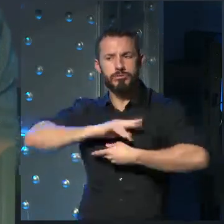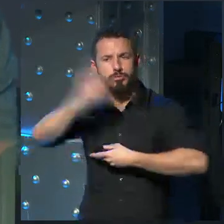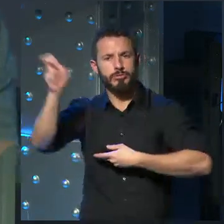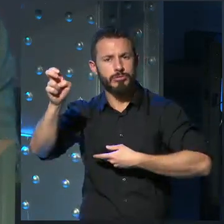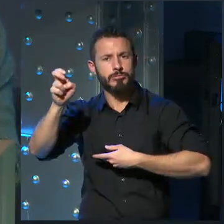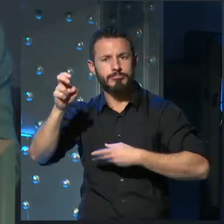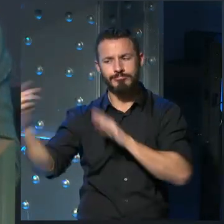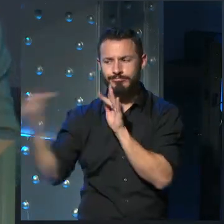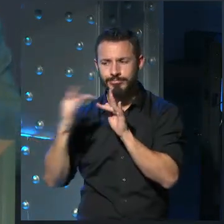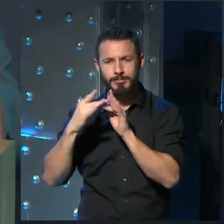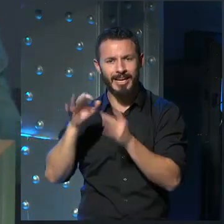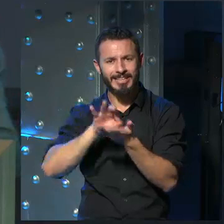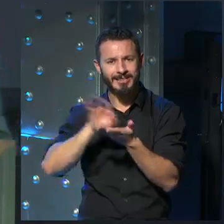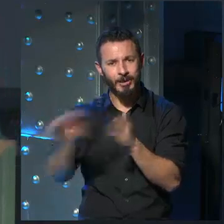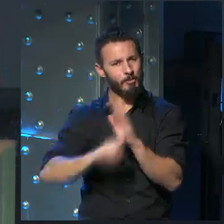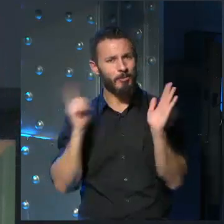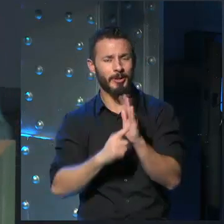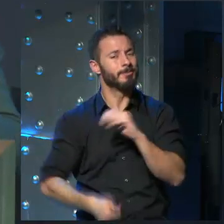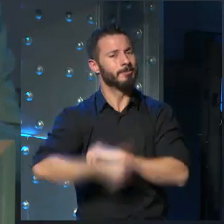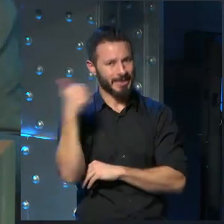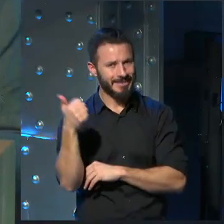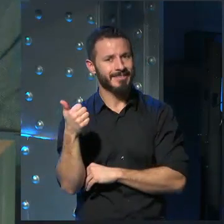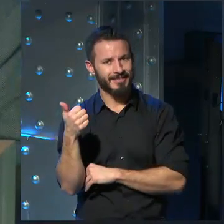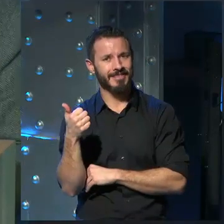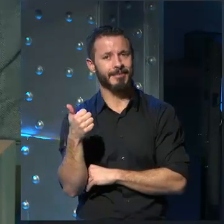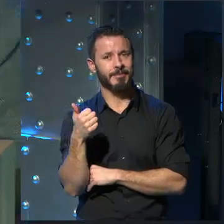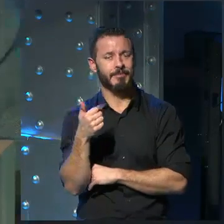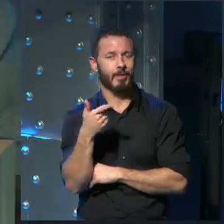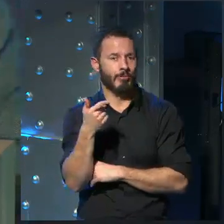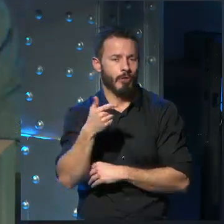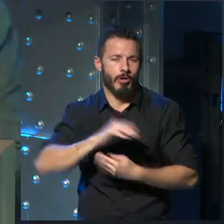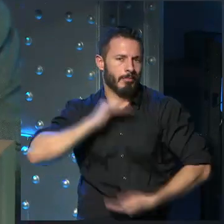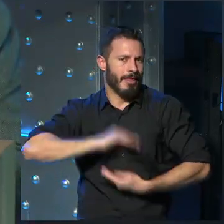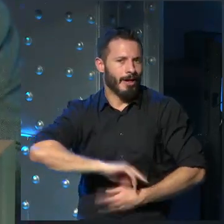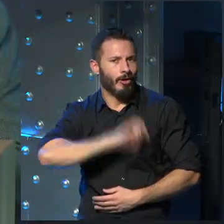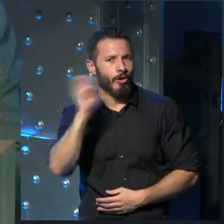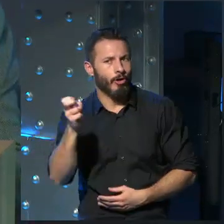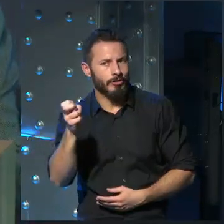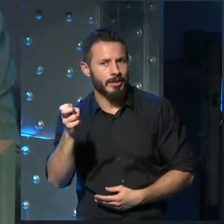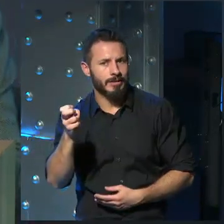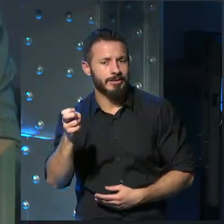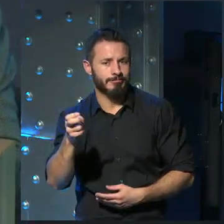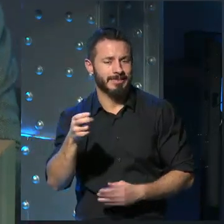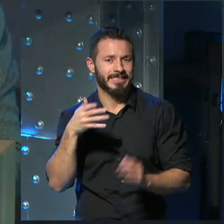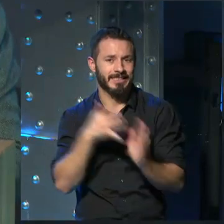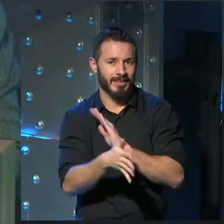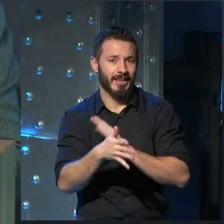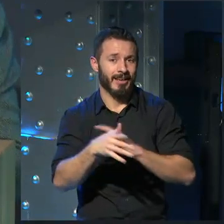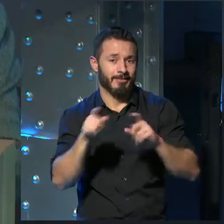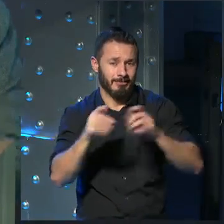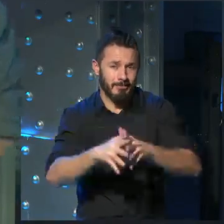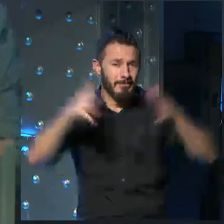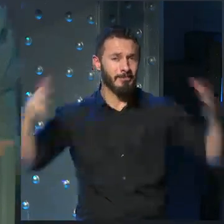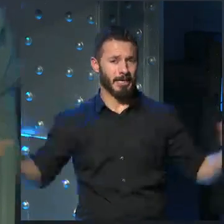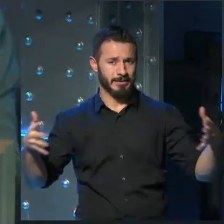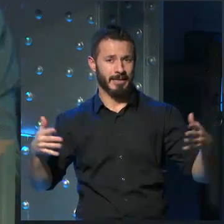la oferta de servicios, con otras capacidades que van a permitir ganar dimensión gracias